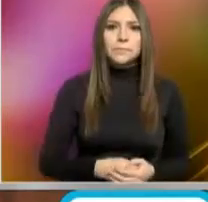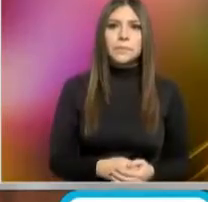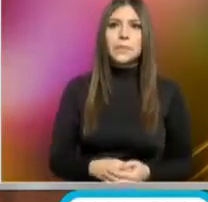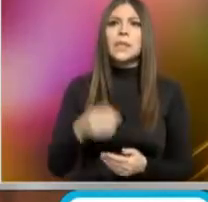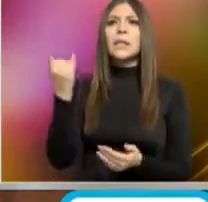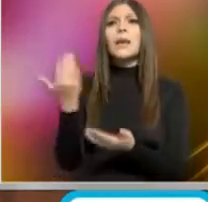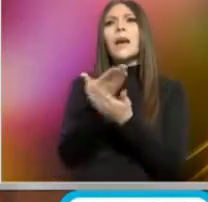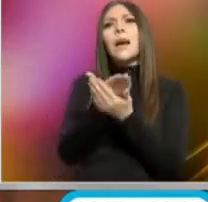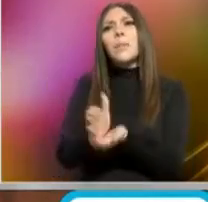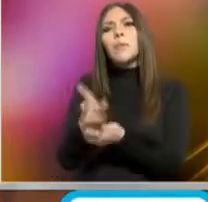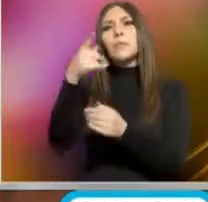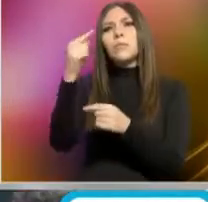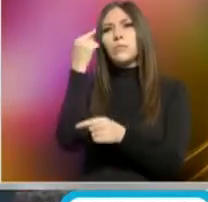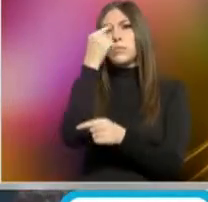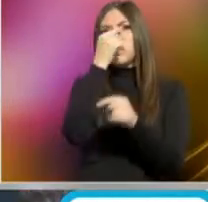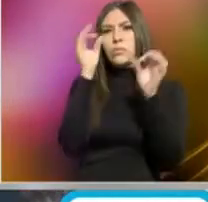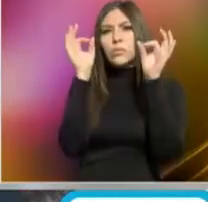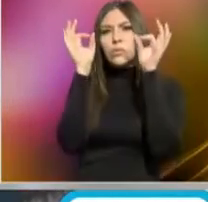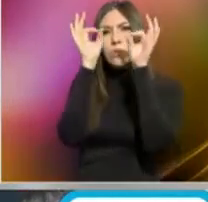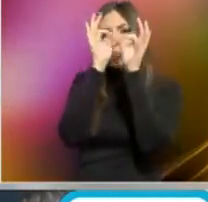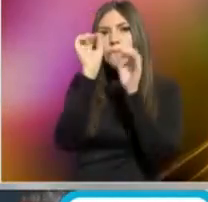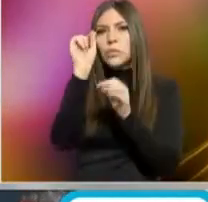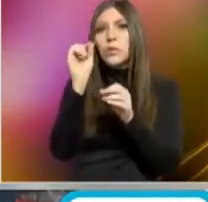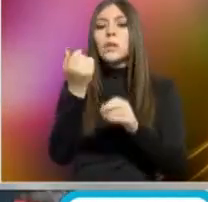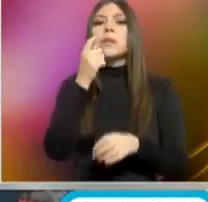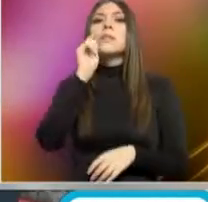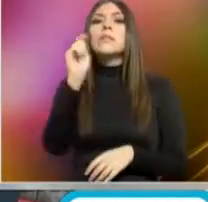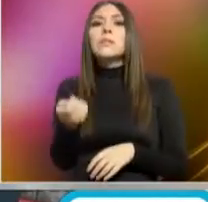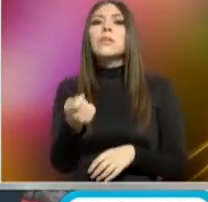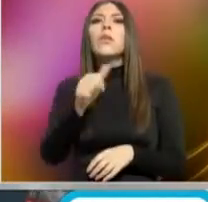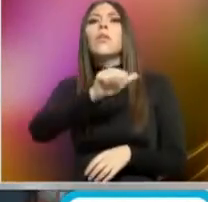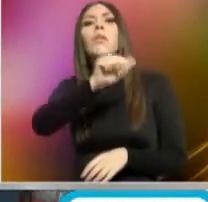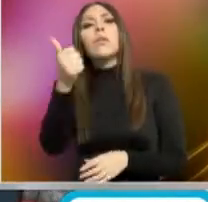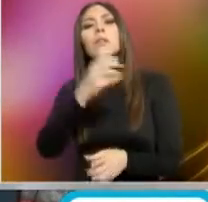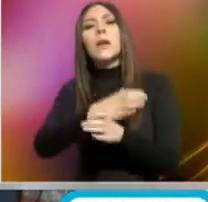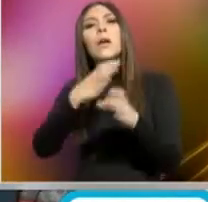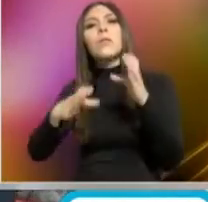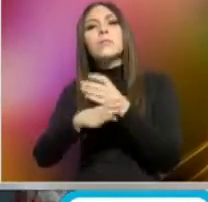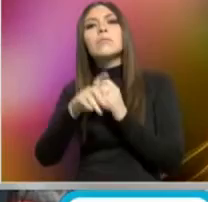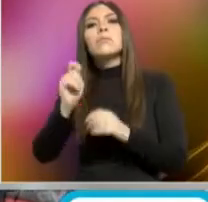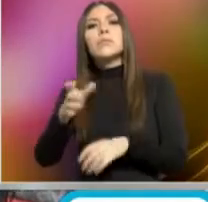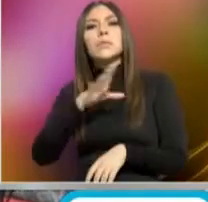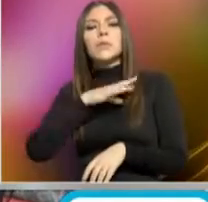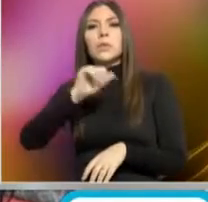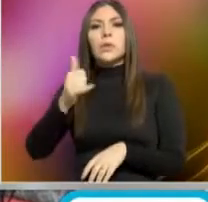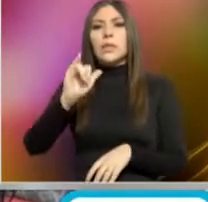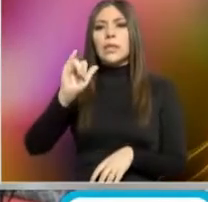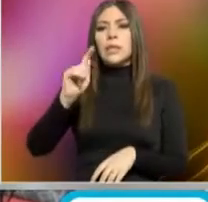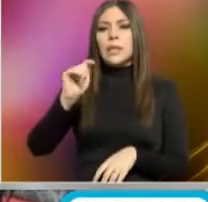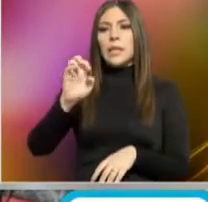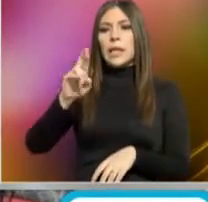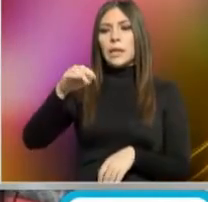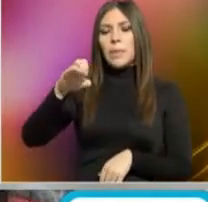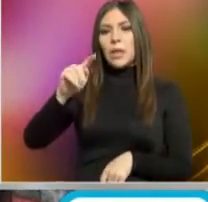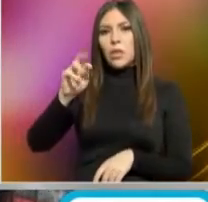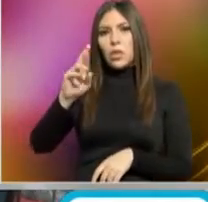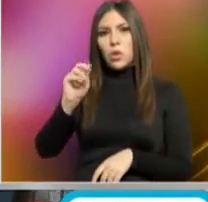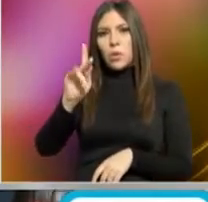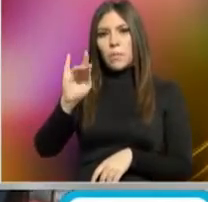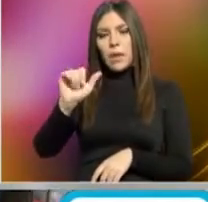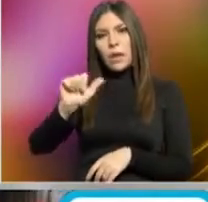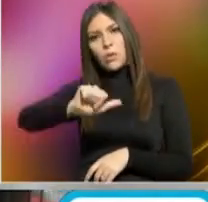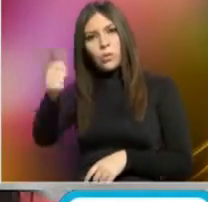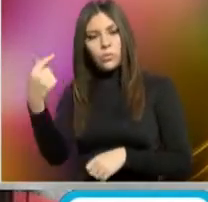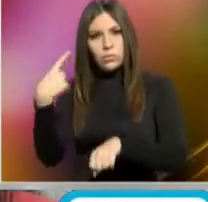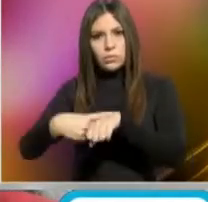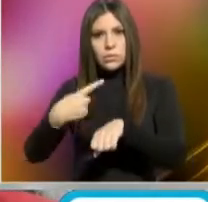de estas desviaciones oculares que mencionaba, ¿qué otro tipo de padecimientos? Ya mencionaba la hipermetropía, fue lo que mencionó, ¿verdad? Sí. Además